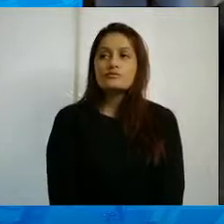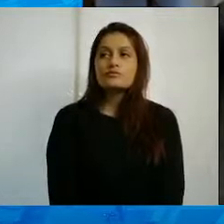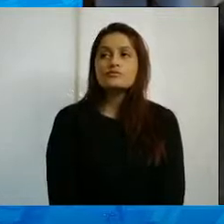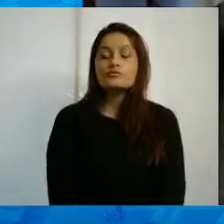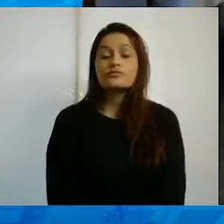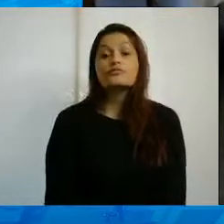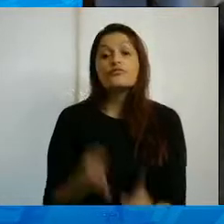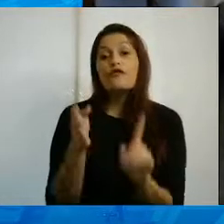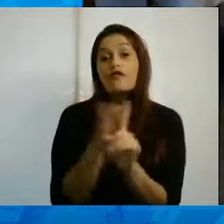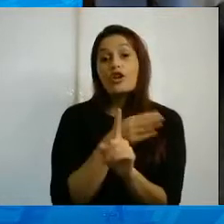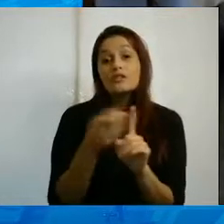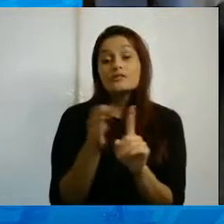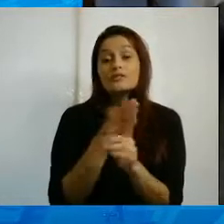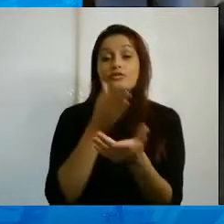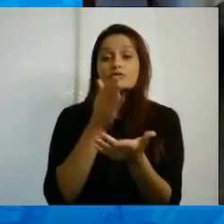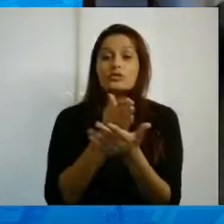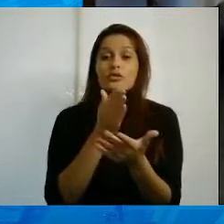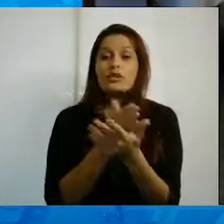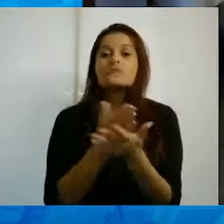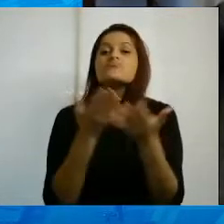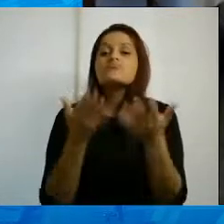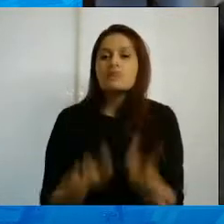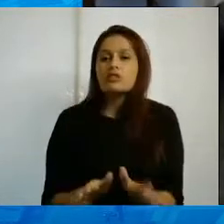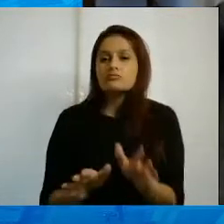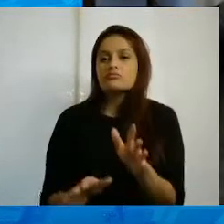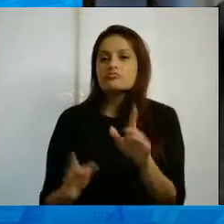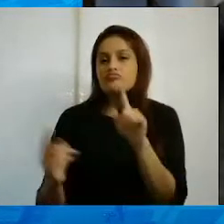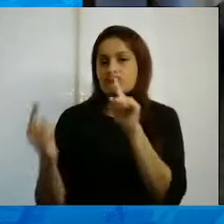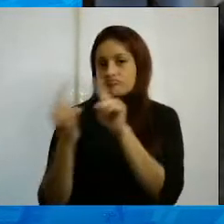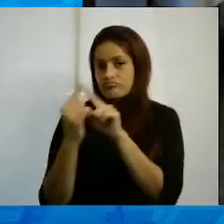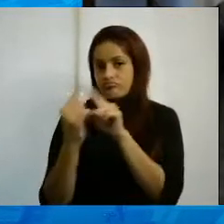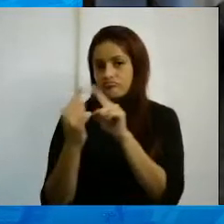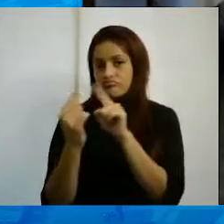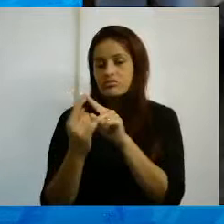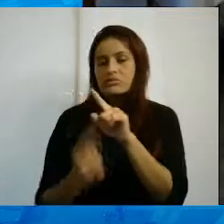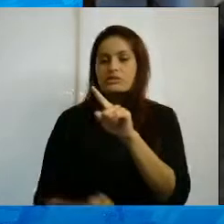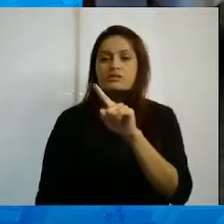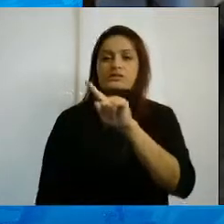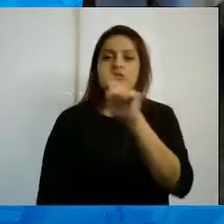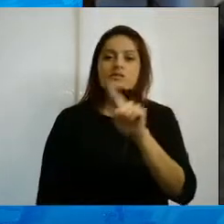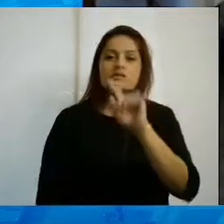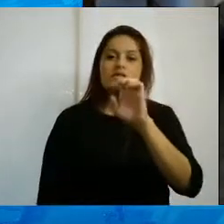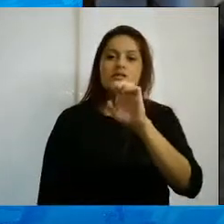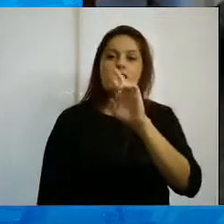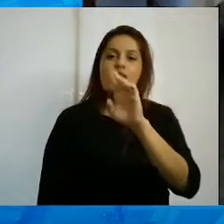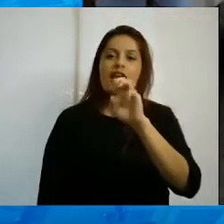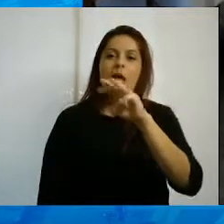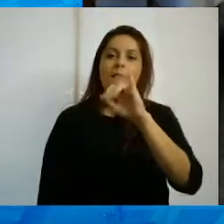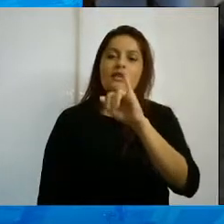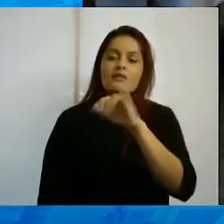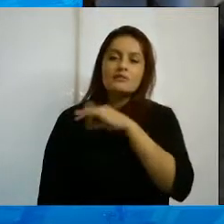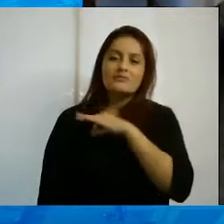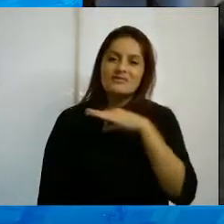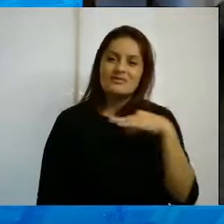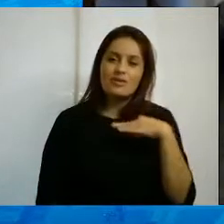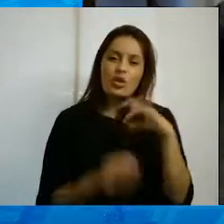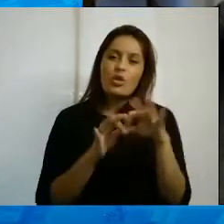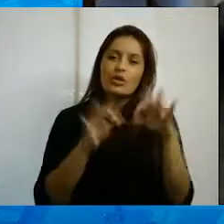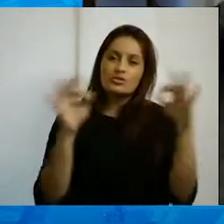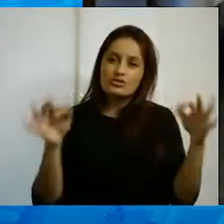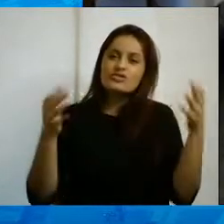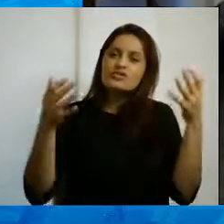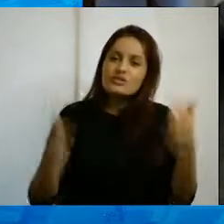violencia escolar, nos hemos puesto en contacto con la Seremi de Educación y